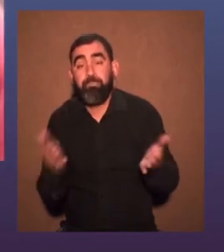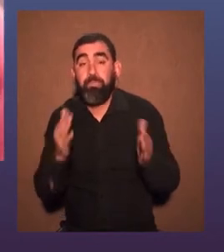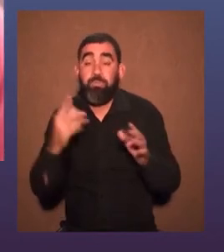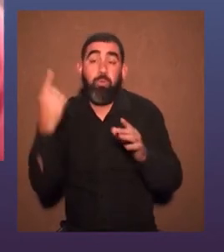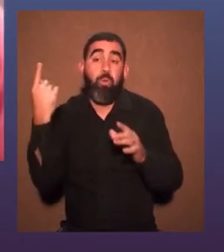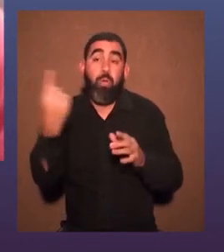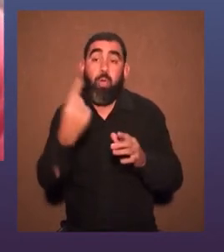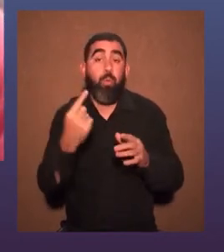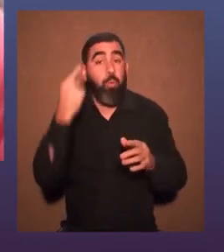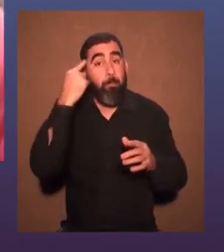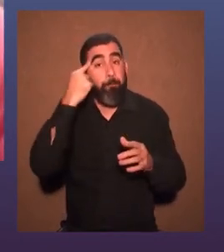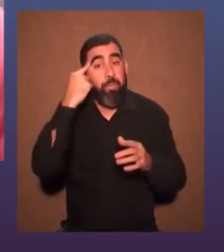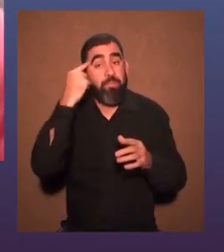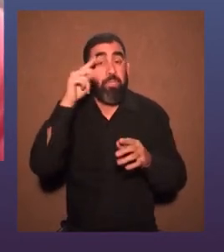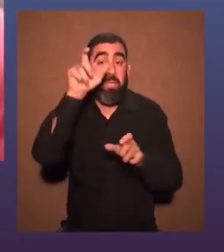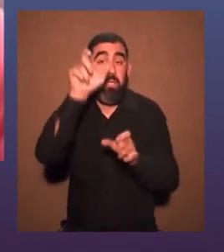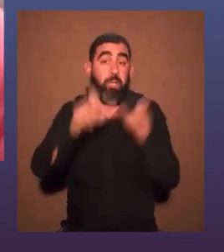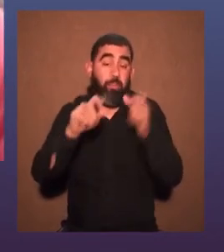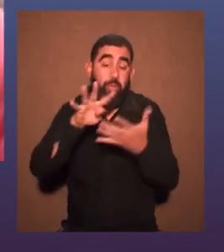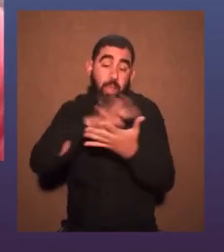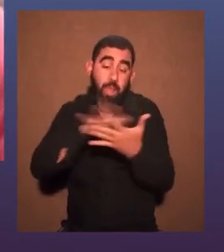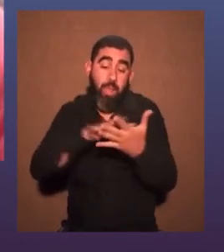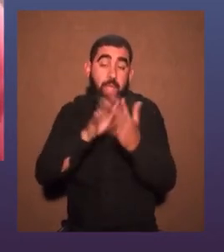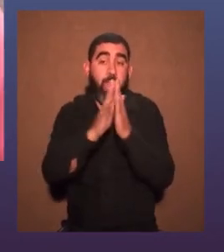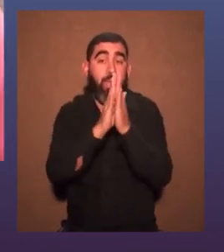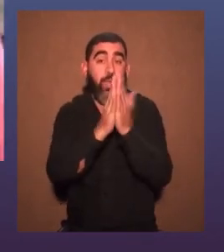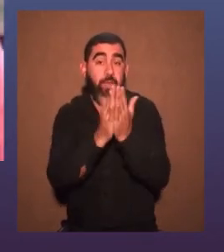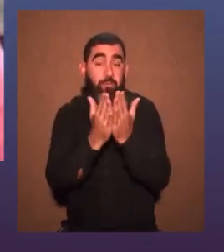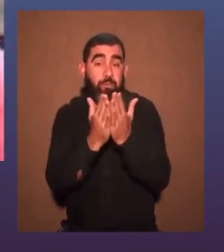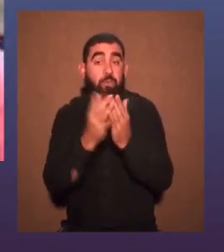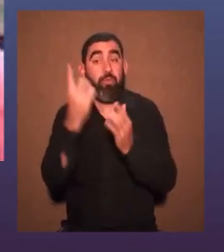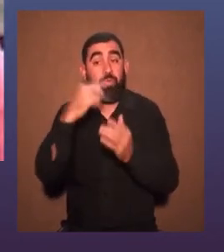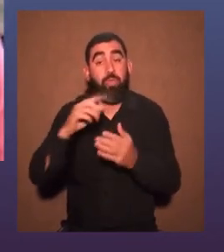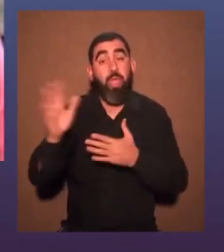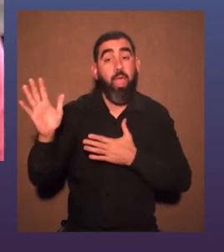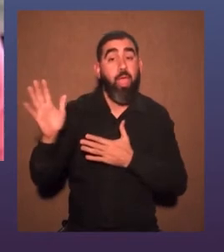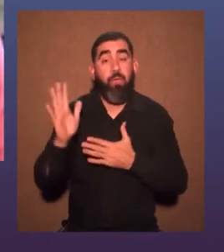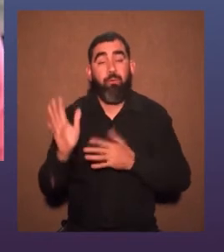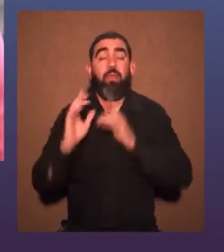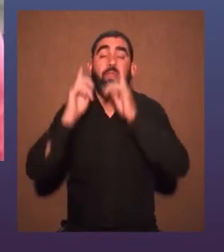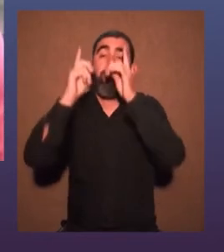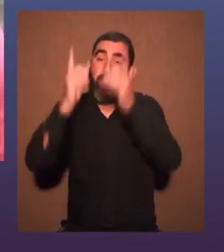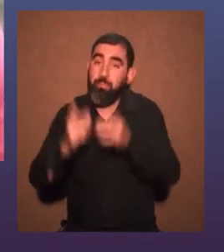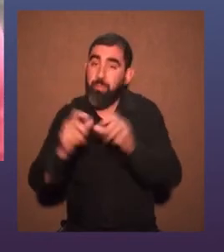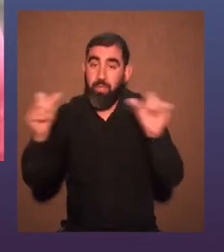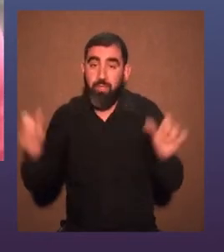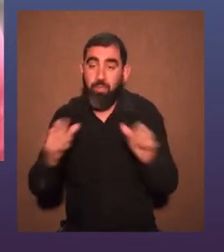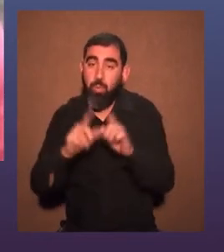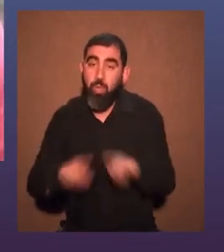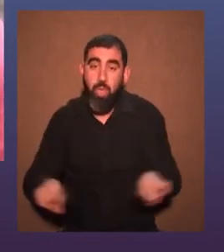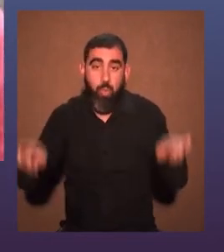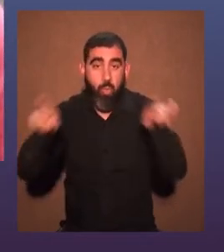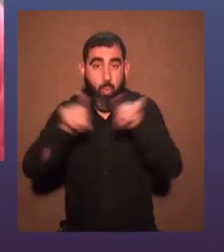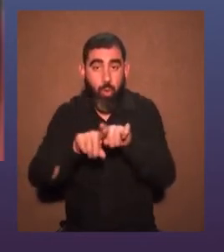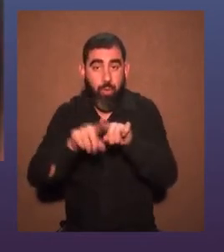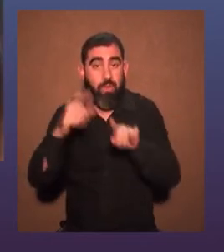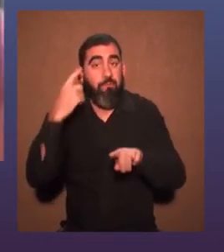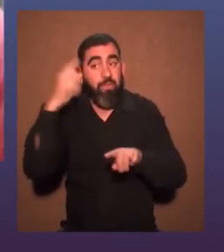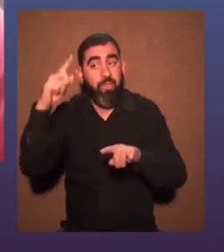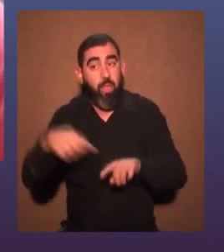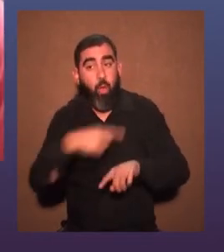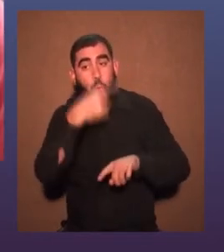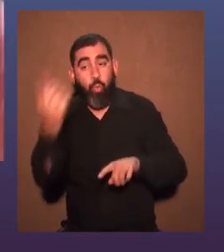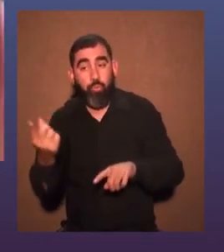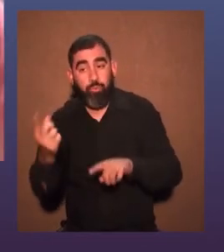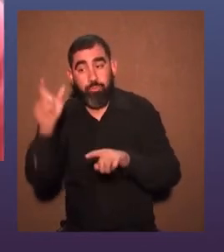Eso queda a criterio de la persona que lee el libro. Entonces, en el ballet también, bueno, hicimos eso, ¿no? Crear este otro personaje,